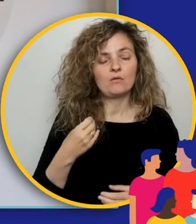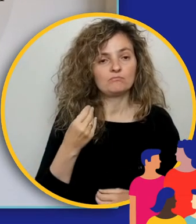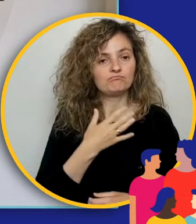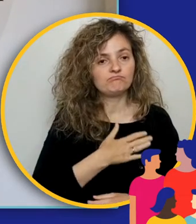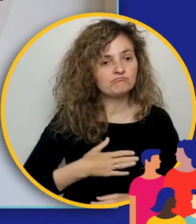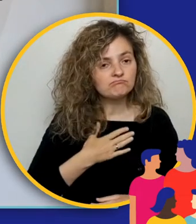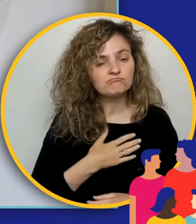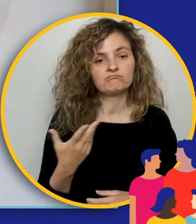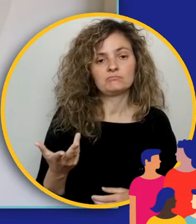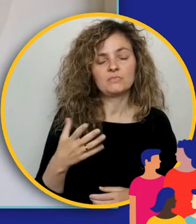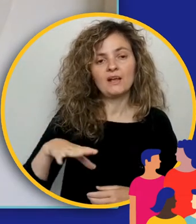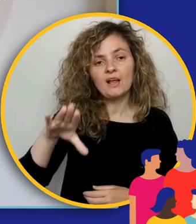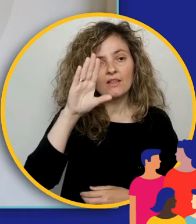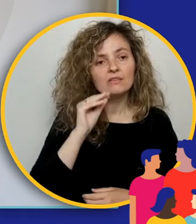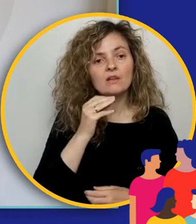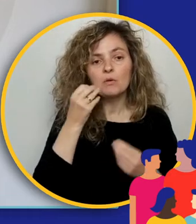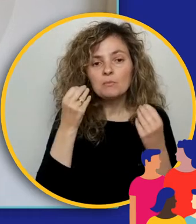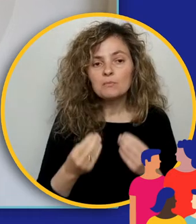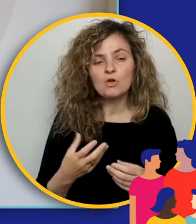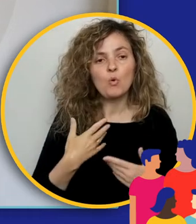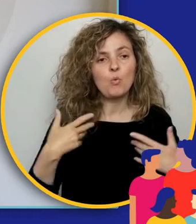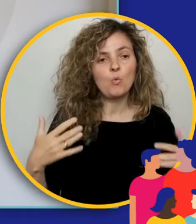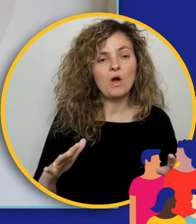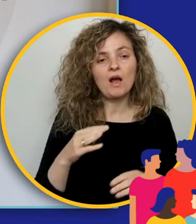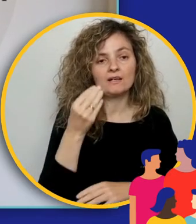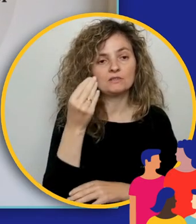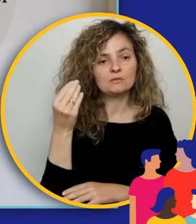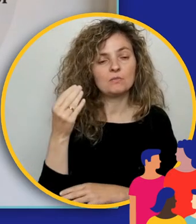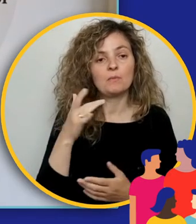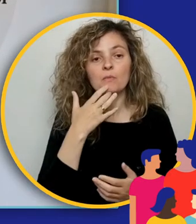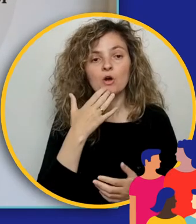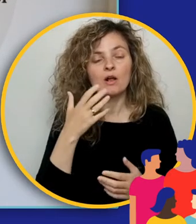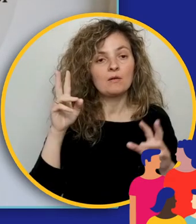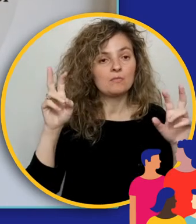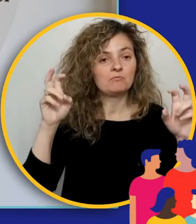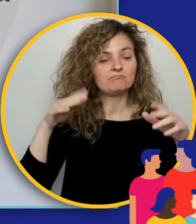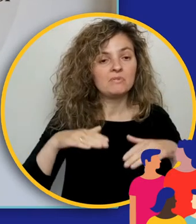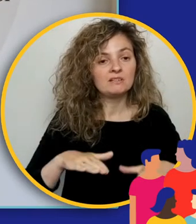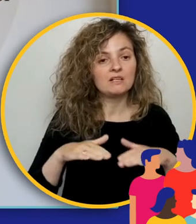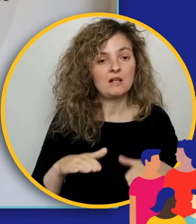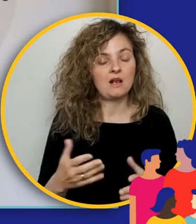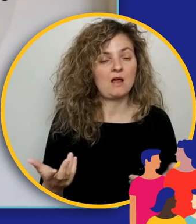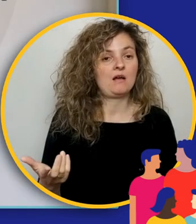acogida, han entendido bien cualquier exposición como la que fuimos a los telares,